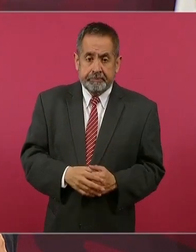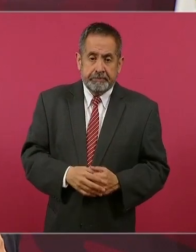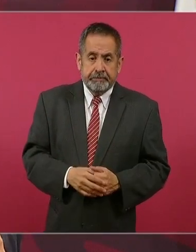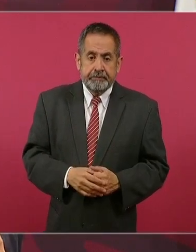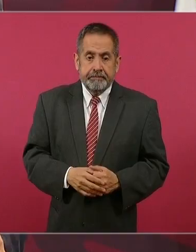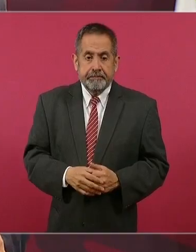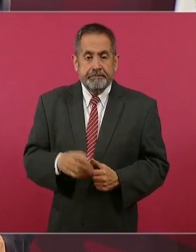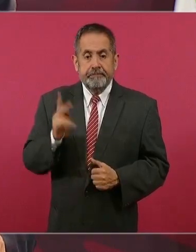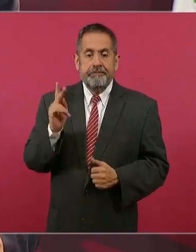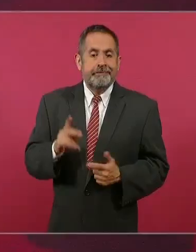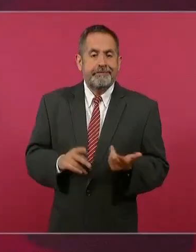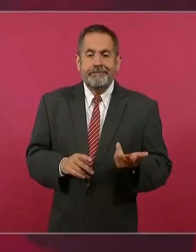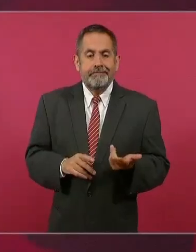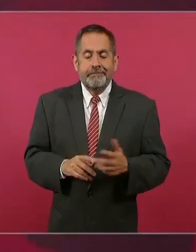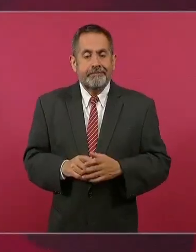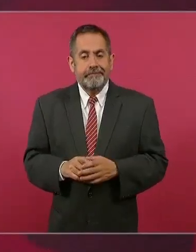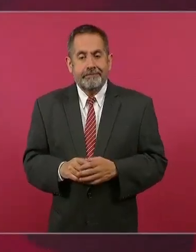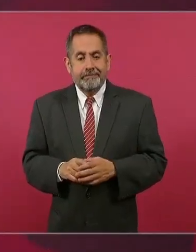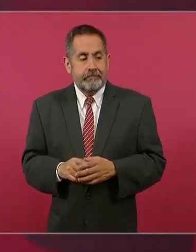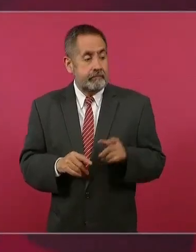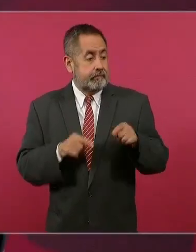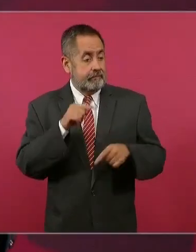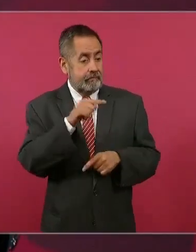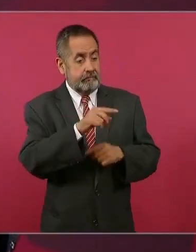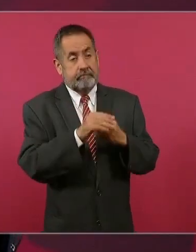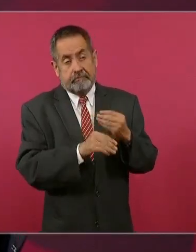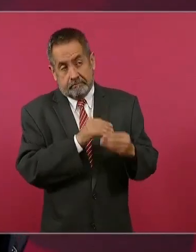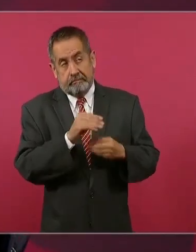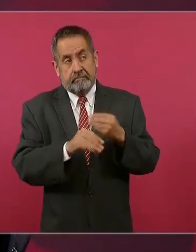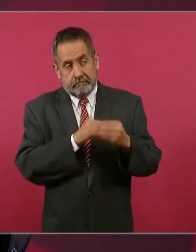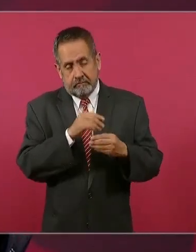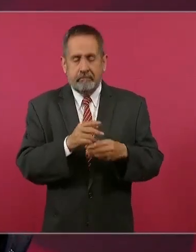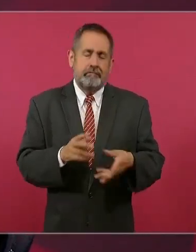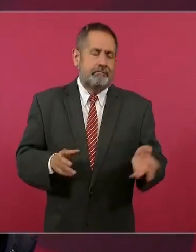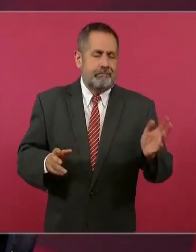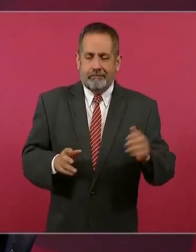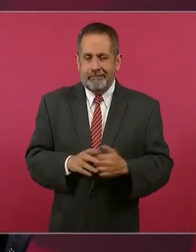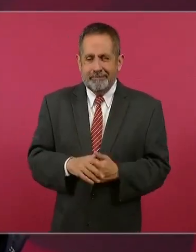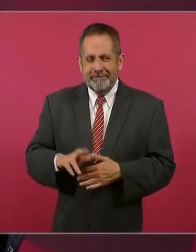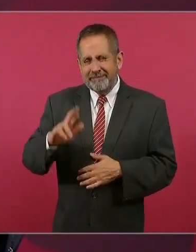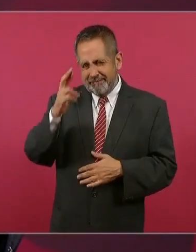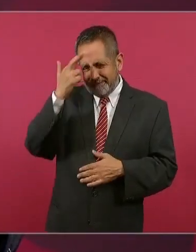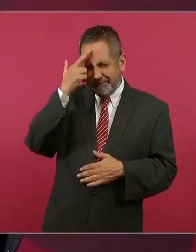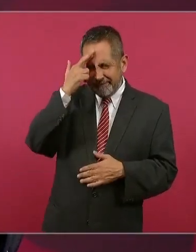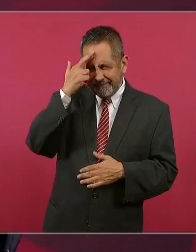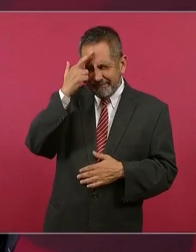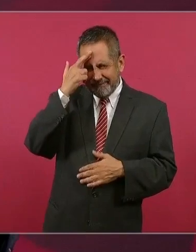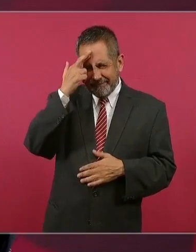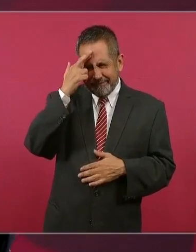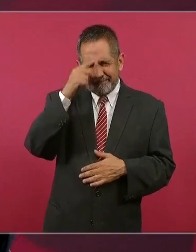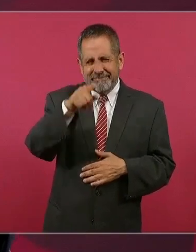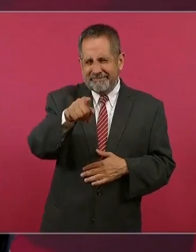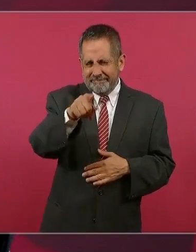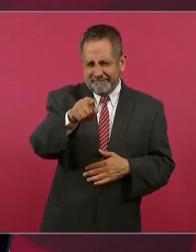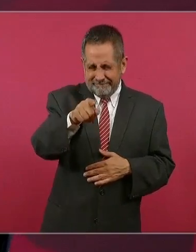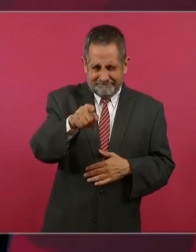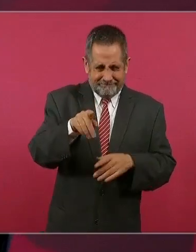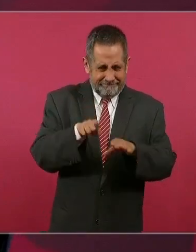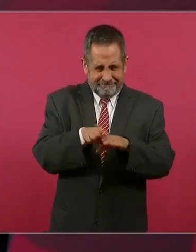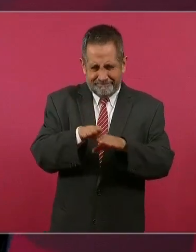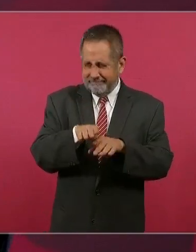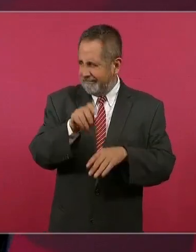Pero meterse a discutir, fíjense, me estoy acordando de otro, ahora que